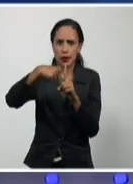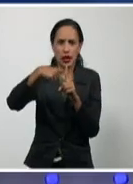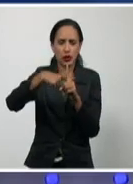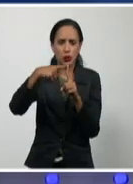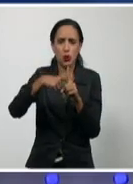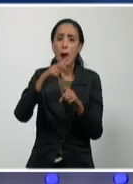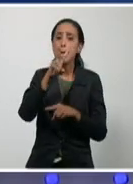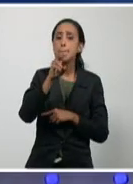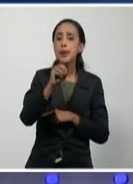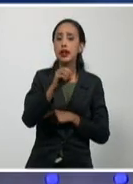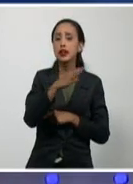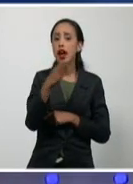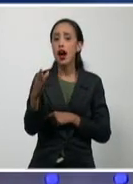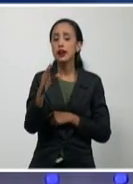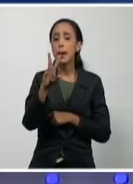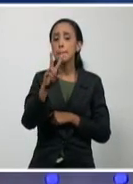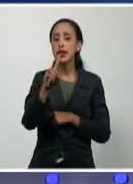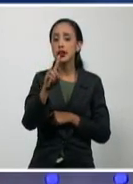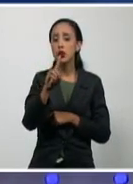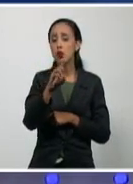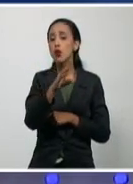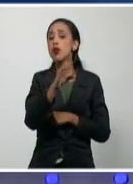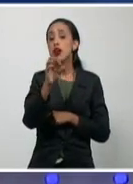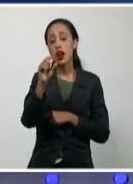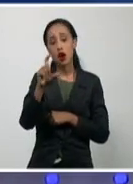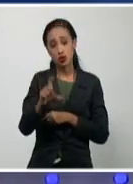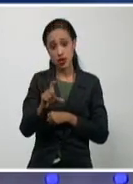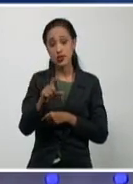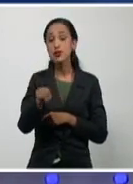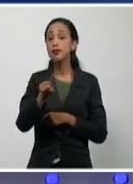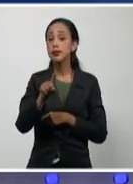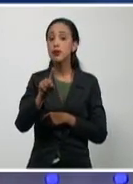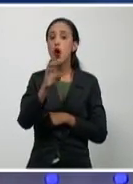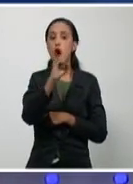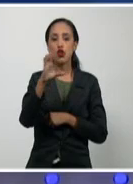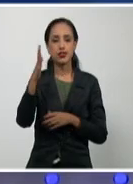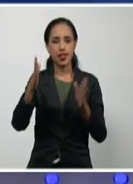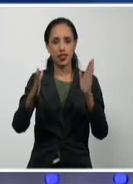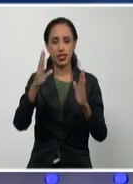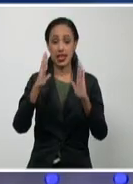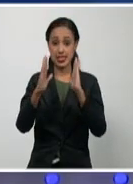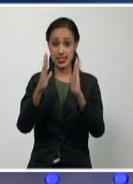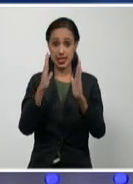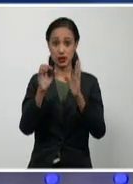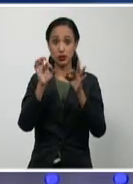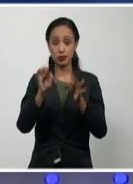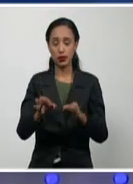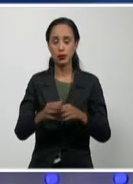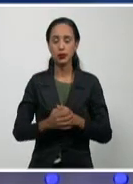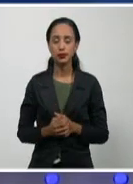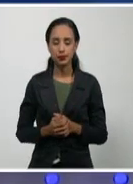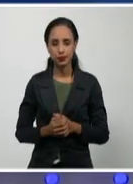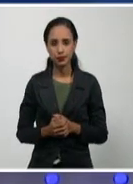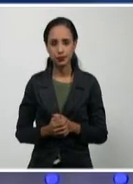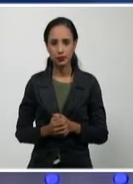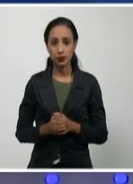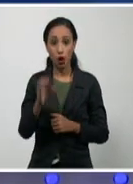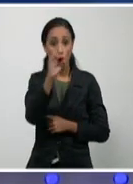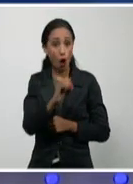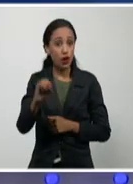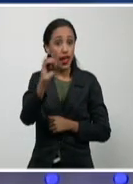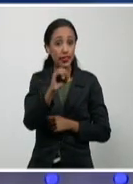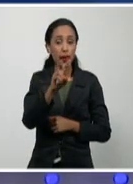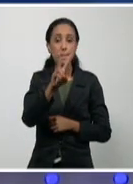de 21 y hasta 24 grados Celsius en la parte occidental y central. En el oriente del país estarán entre 25